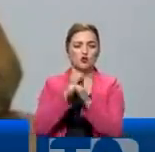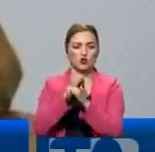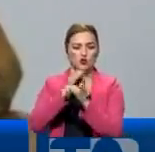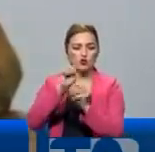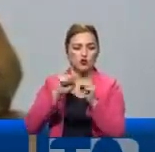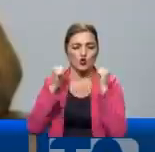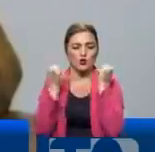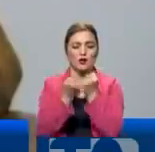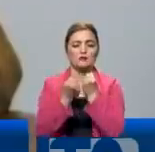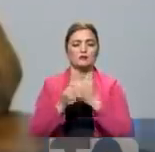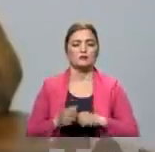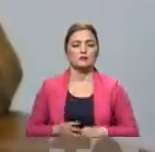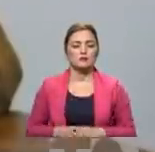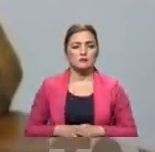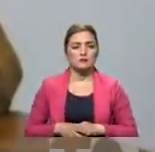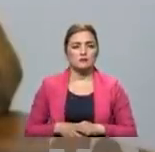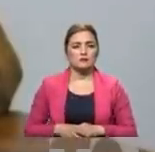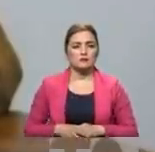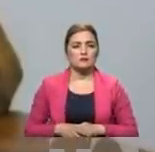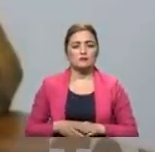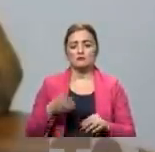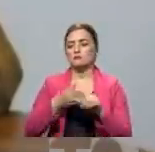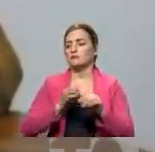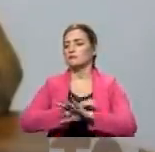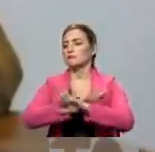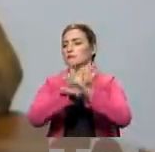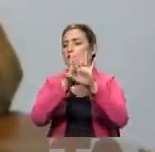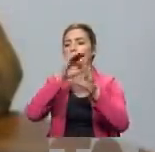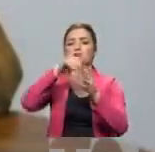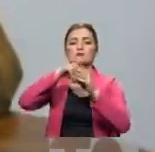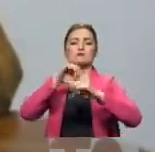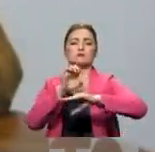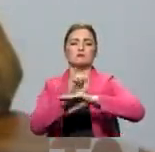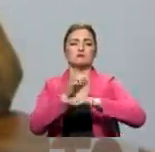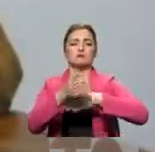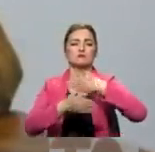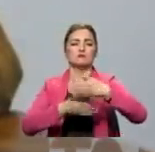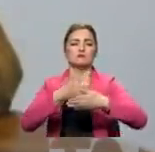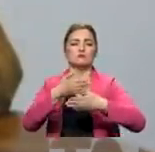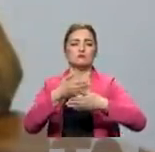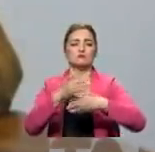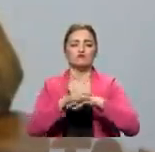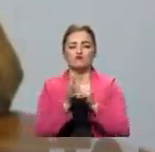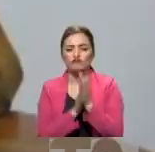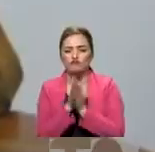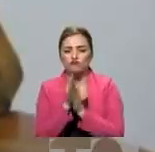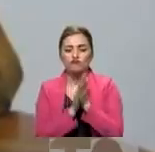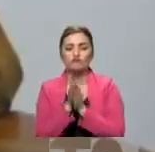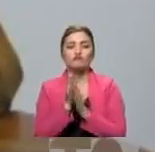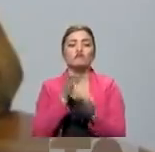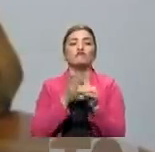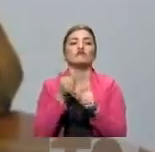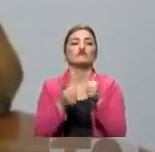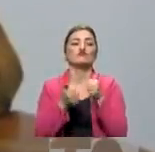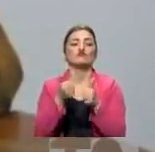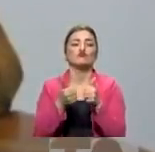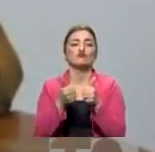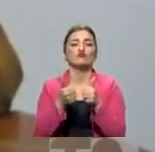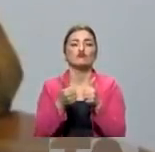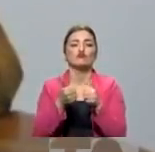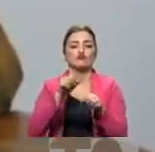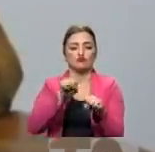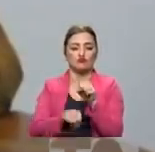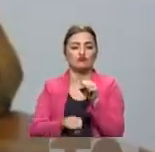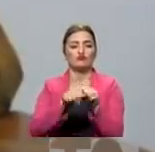Estado, ponen en evidencia que en el país está en marcha un proceso conspirativo que busca atentar y